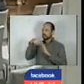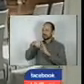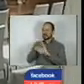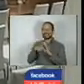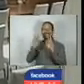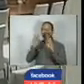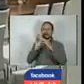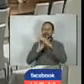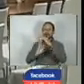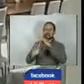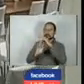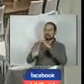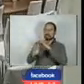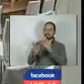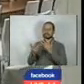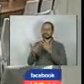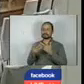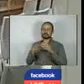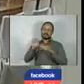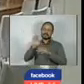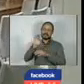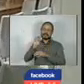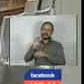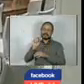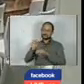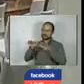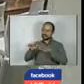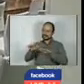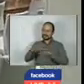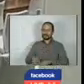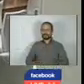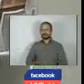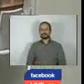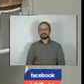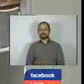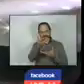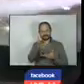es la migración irregular. Gracias Ernesto, feliz noche para ti.